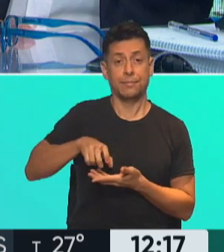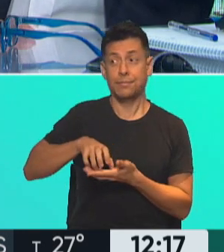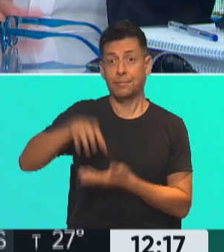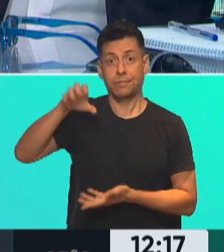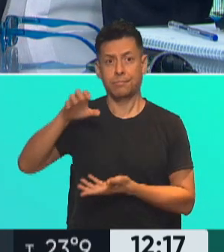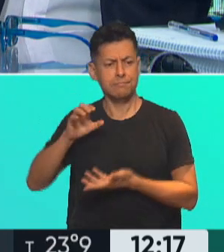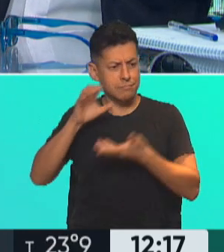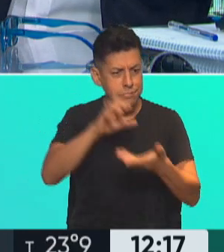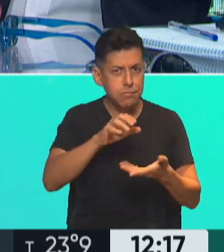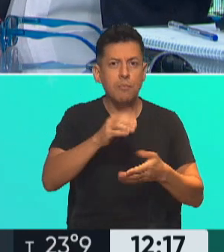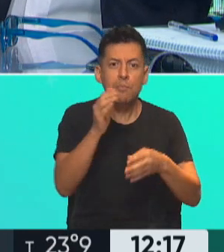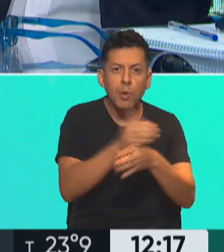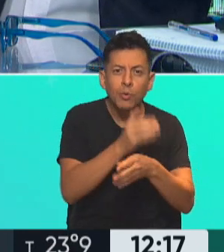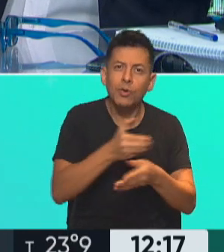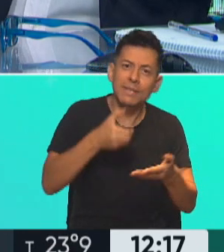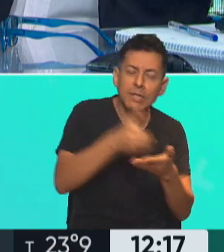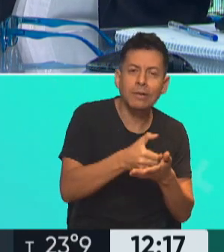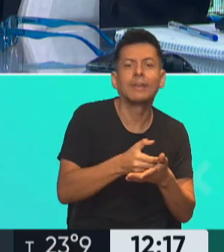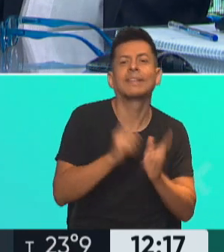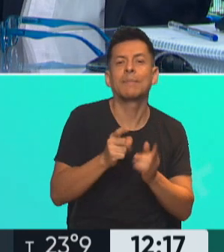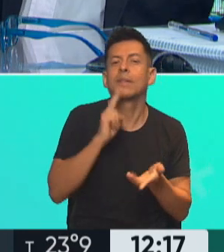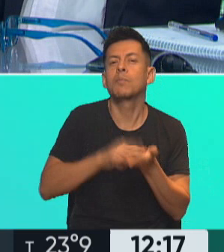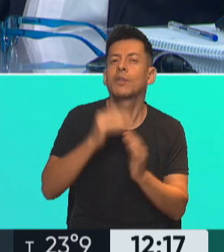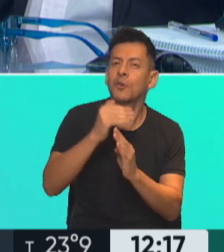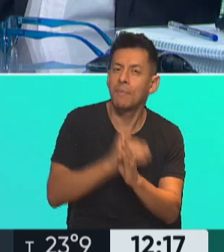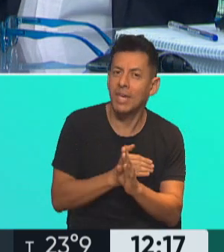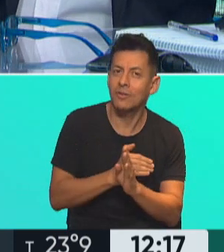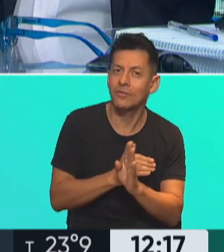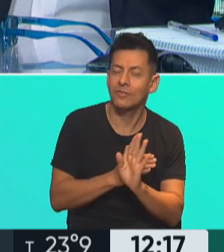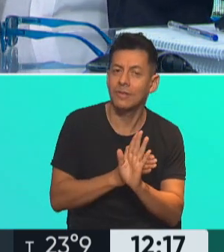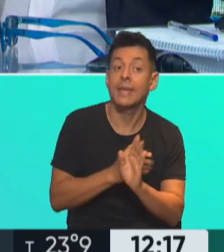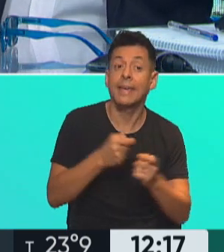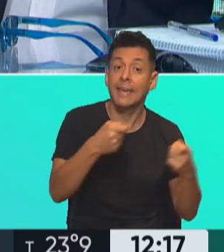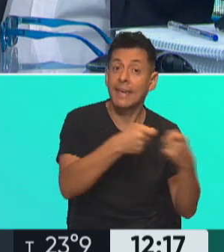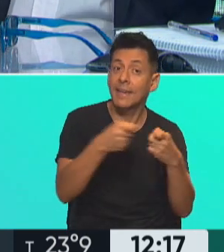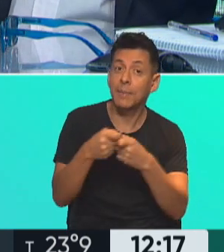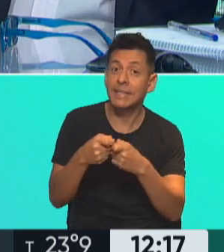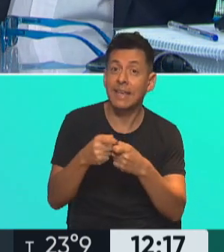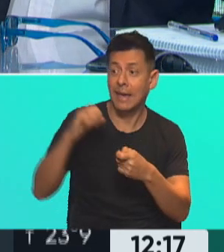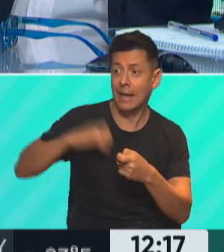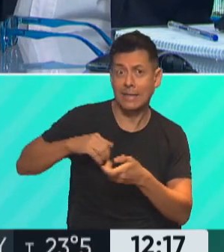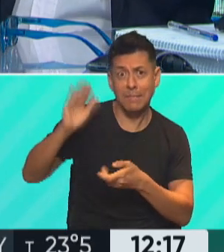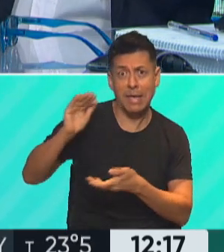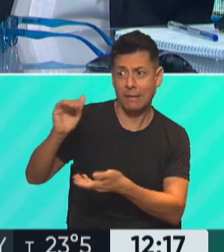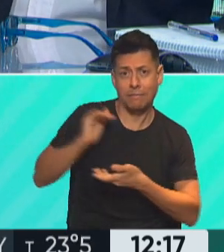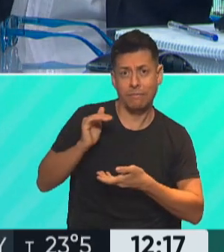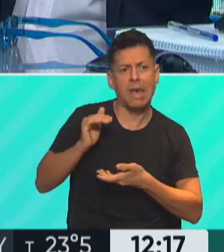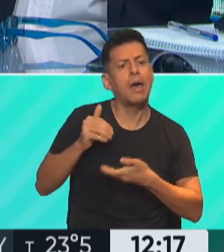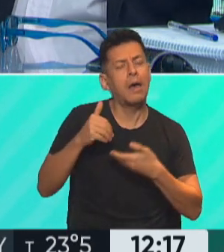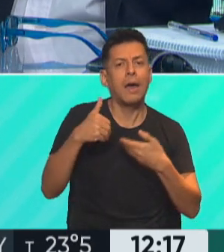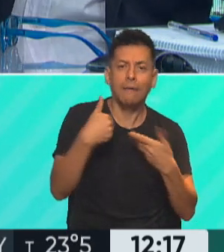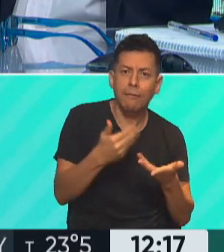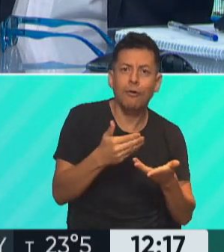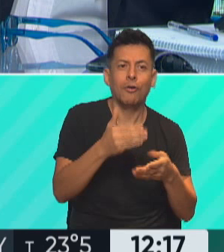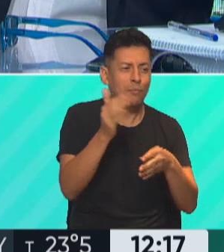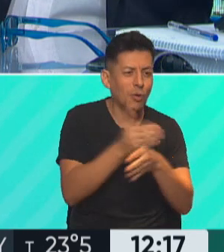inversión productiva, también la contribución va a ser menor, es decir, también tienen esa facilidad empresas que esa mayor ganancia la apliquen como